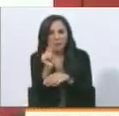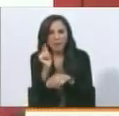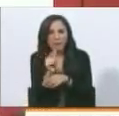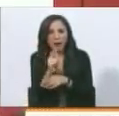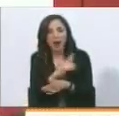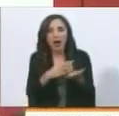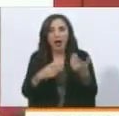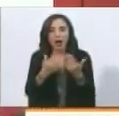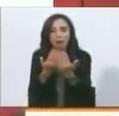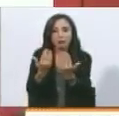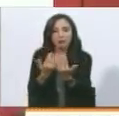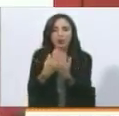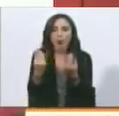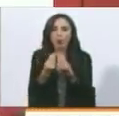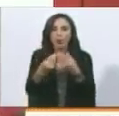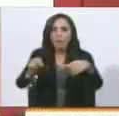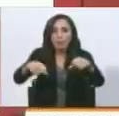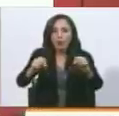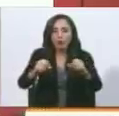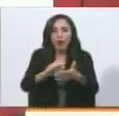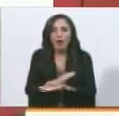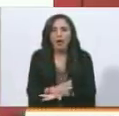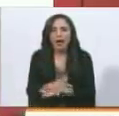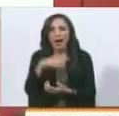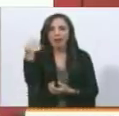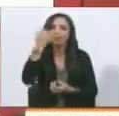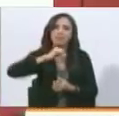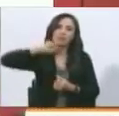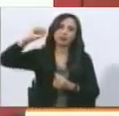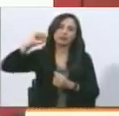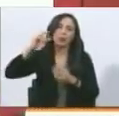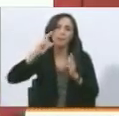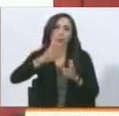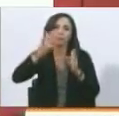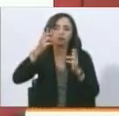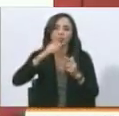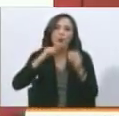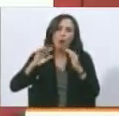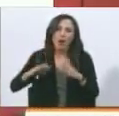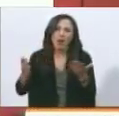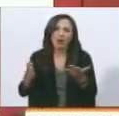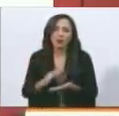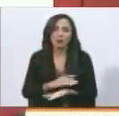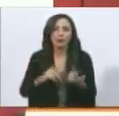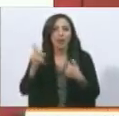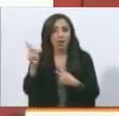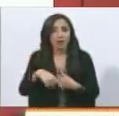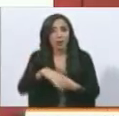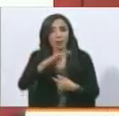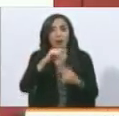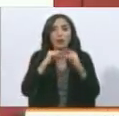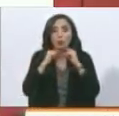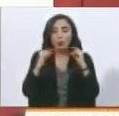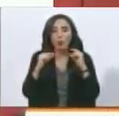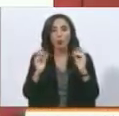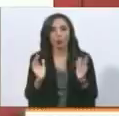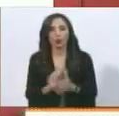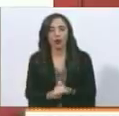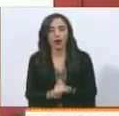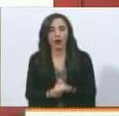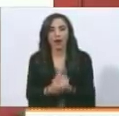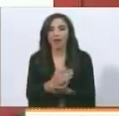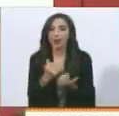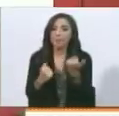su moto a trabajar y se llevaban la guaya y se degollaban. Ellos se burlaban, iba un cura a echarle la bendición a los guarimberos, ¿vale?